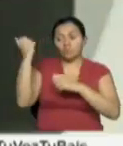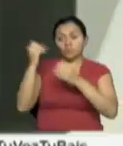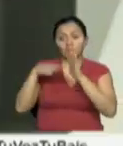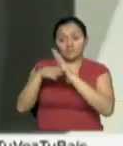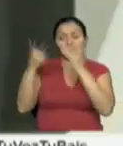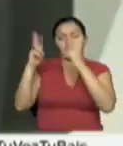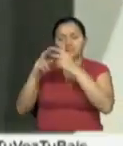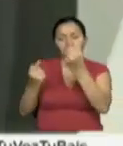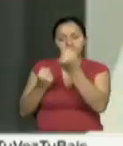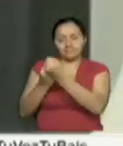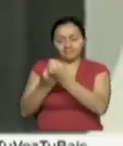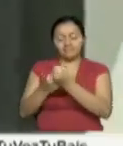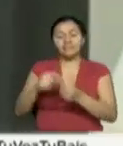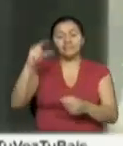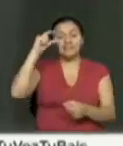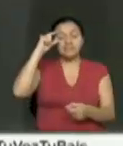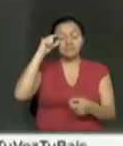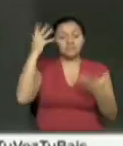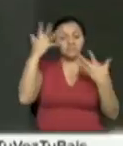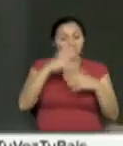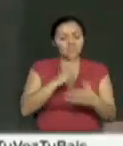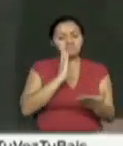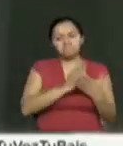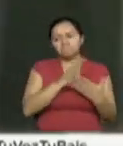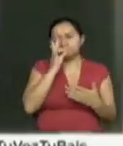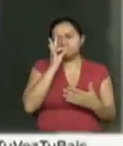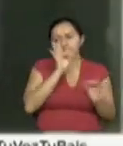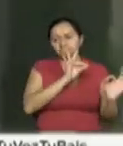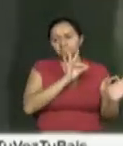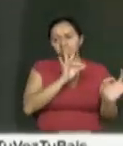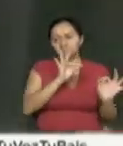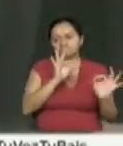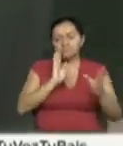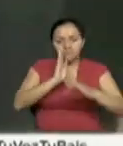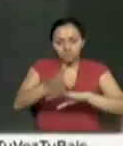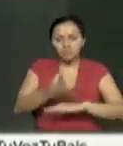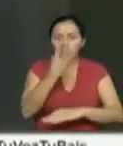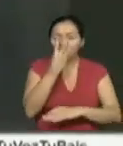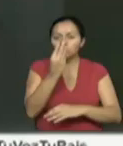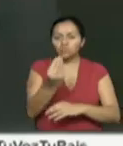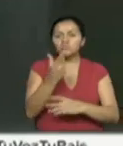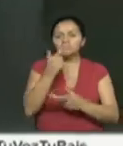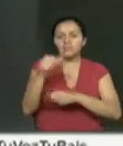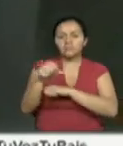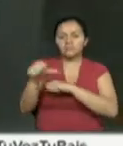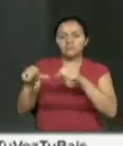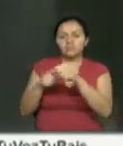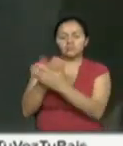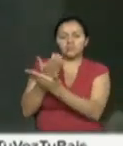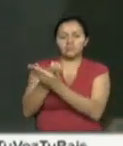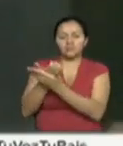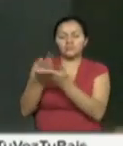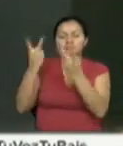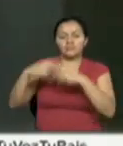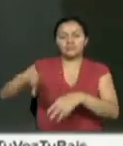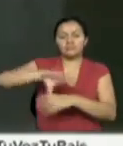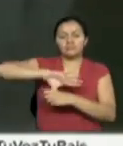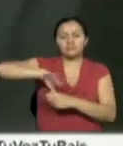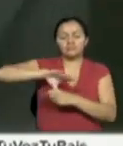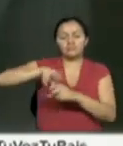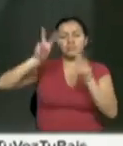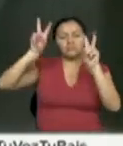banqueros. Tras una pausa, Guillermo Lasso reapareció en el gobierno de Lucio Gutiérrez. Se desempeñó como asesor económico y embajador itinerante con